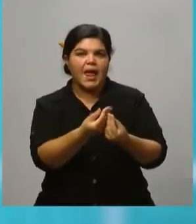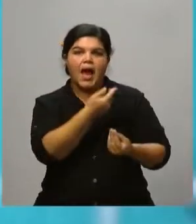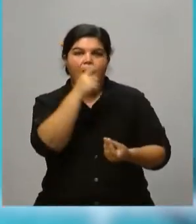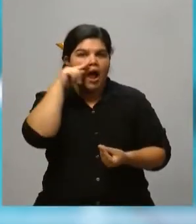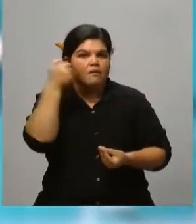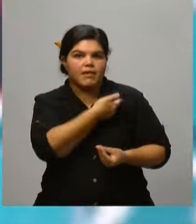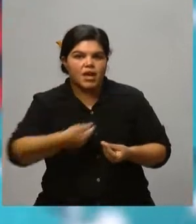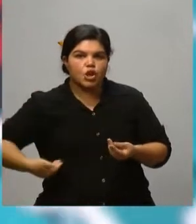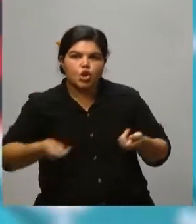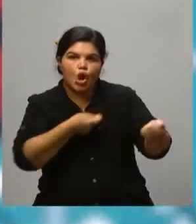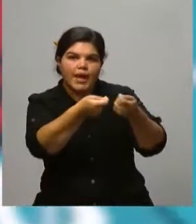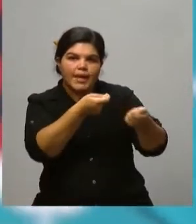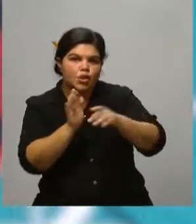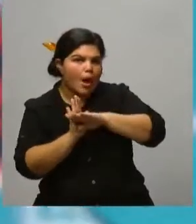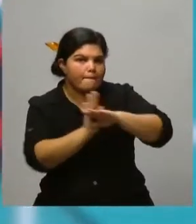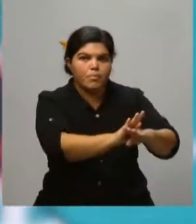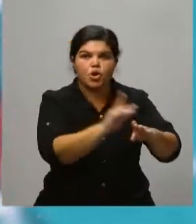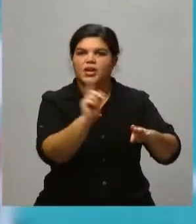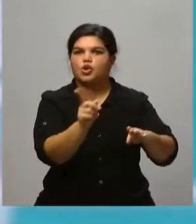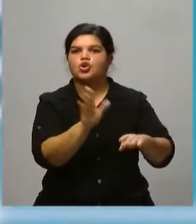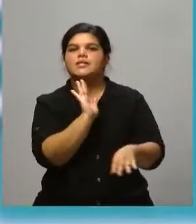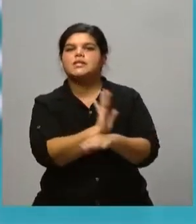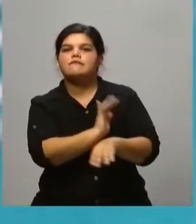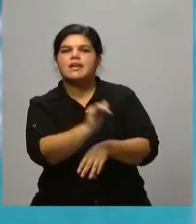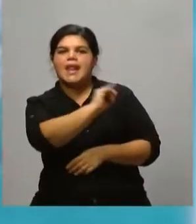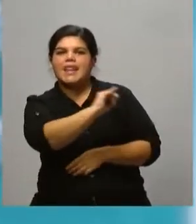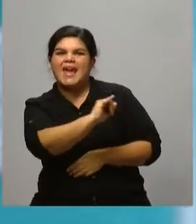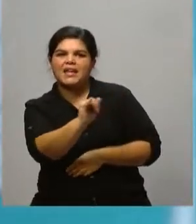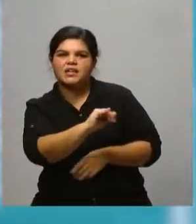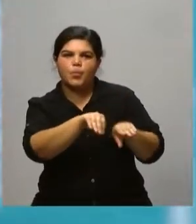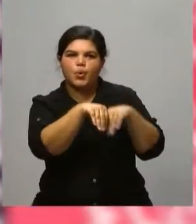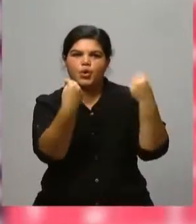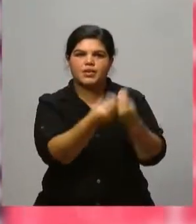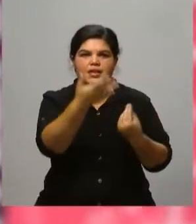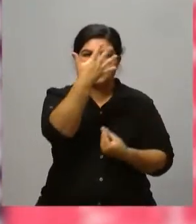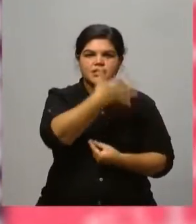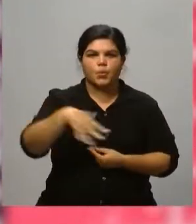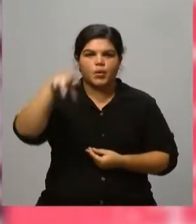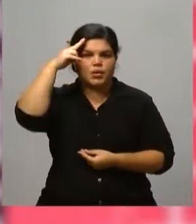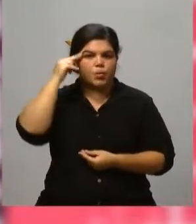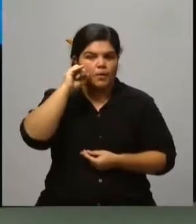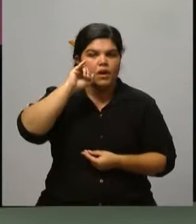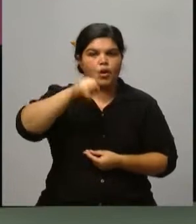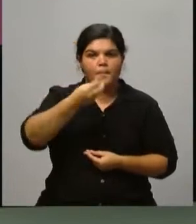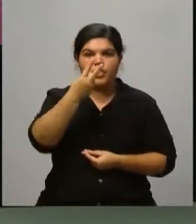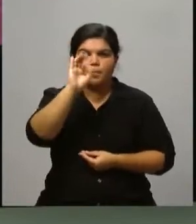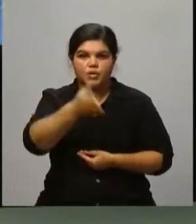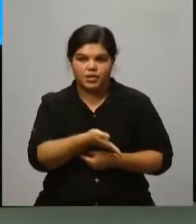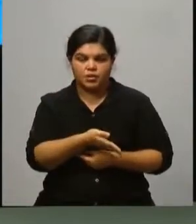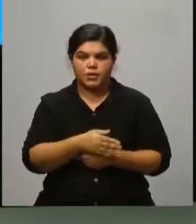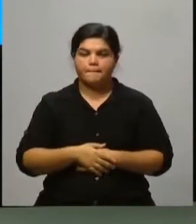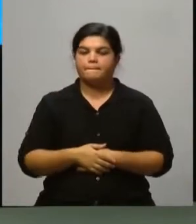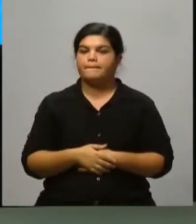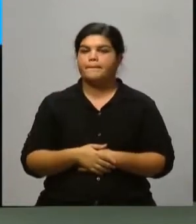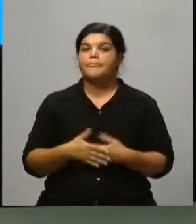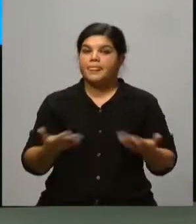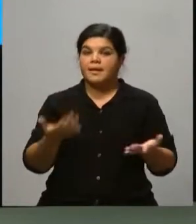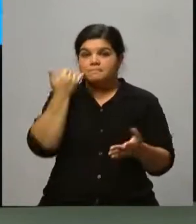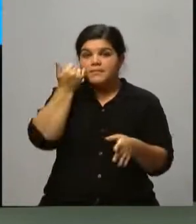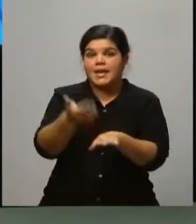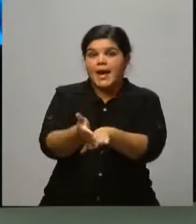algo para beneficiar a la economía de nuestro país y que se refleje luego en decisiones políticas económicas interesantes. Mira, ahí